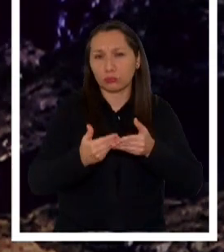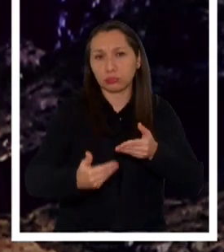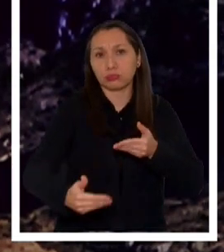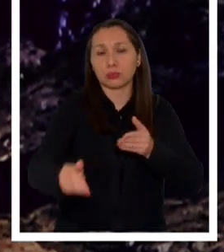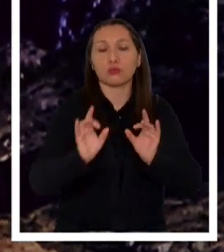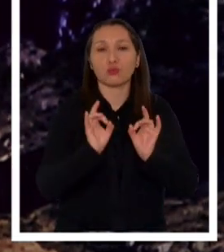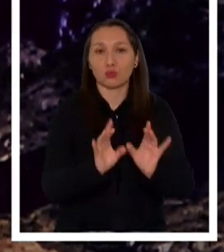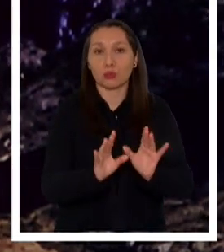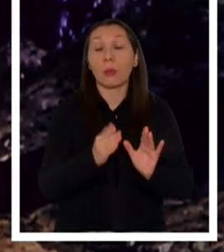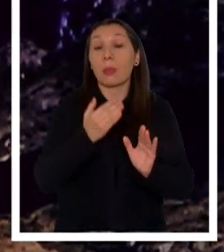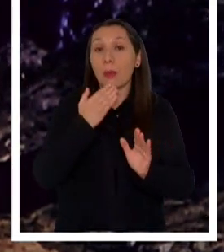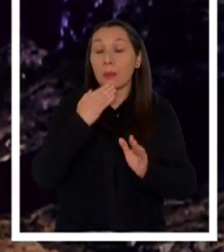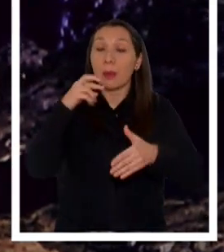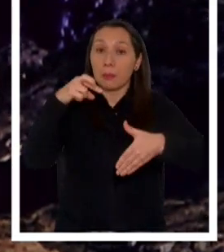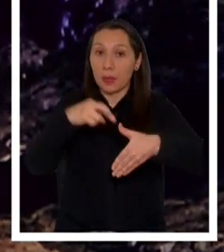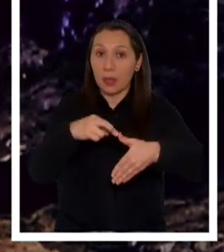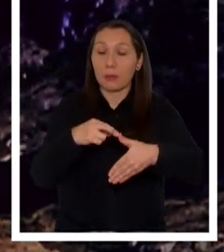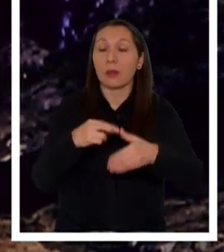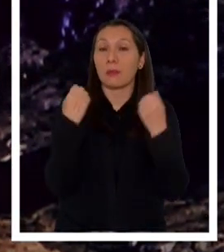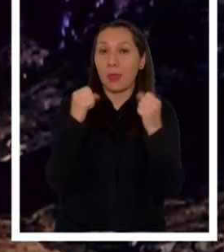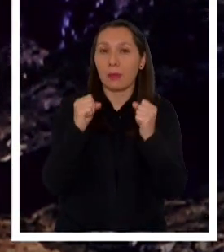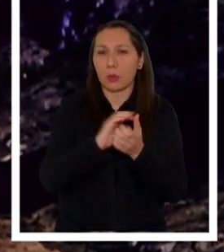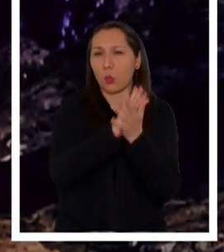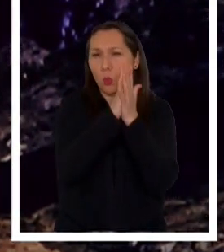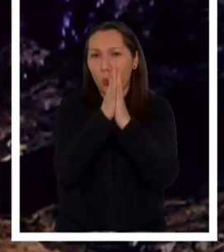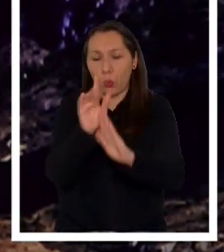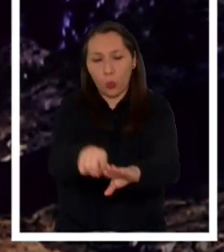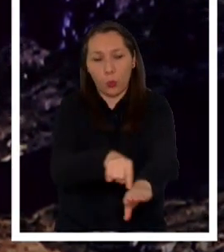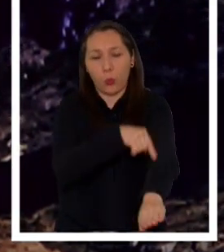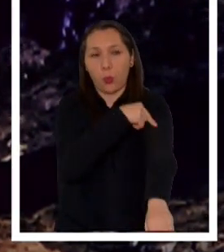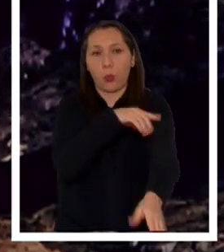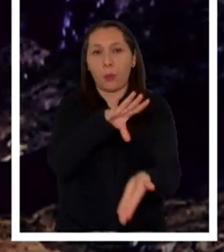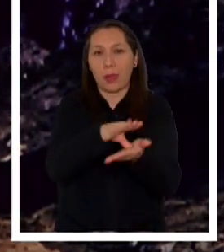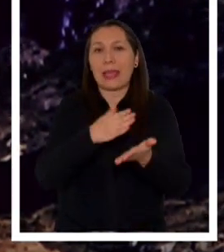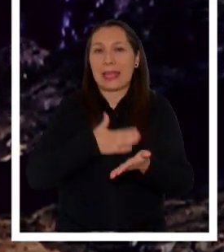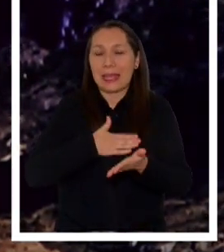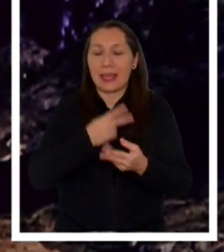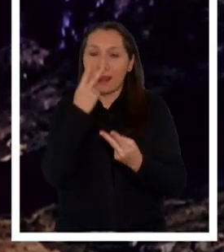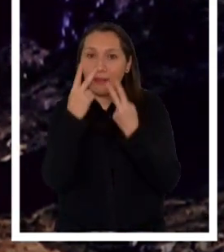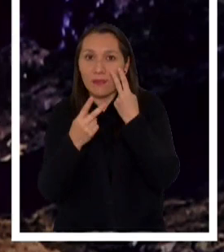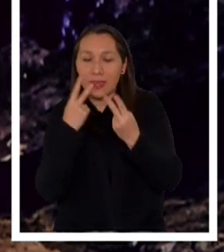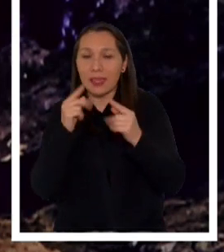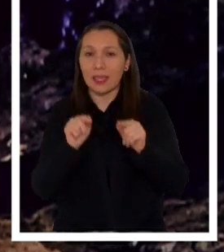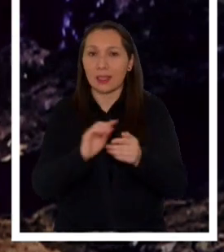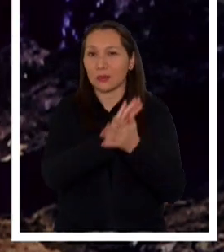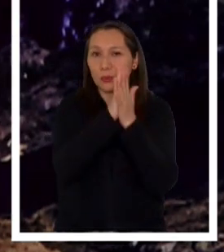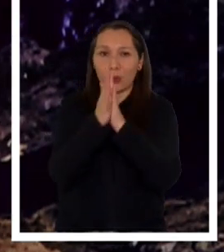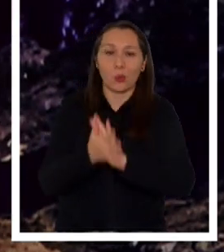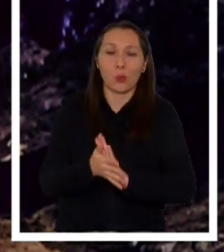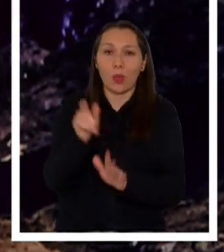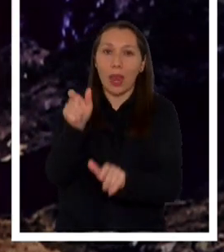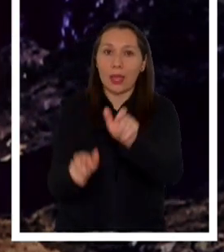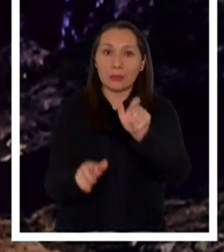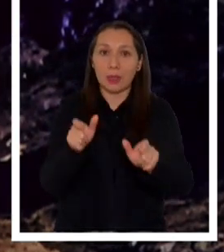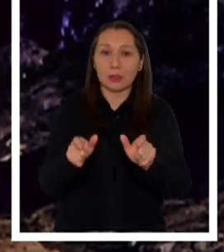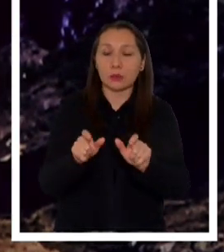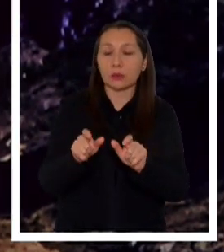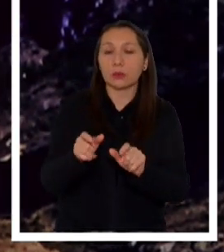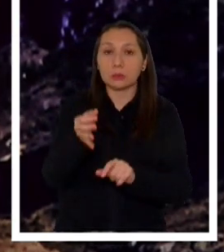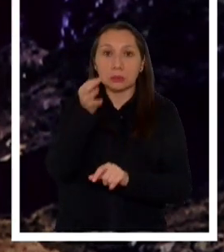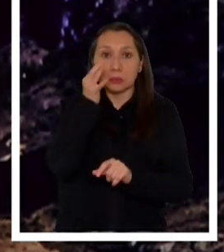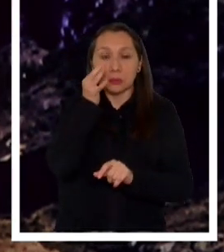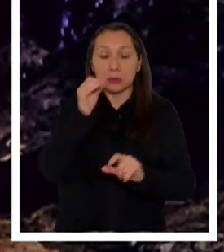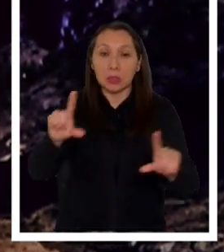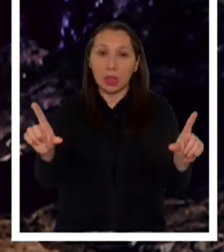llegue en los Panamericanos y el deporte a todos los rincones de nuestro país que se vea por todas las personas que lo van a estar viendo